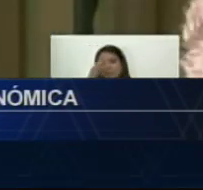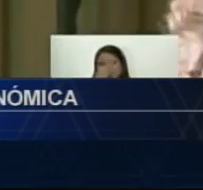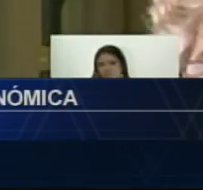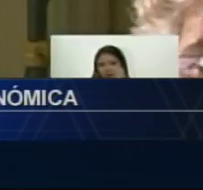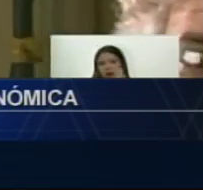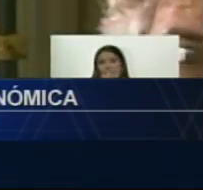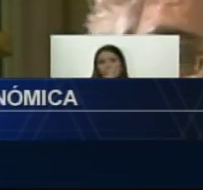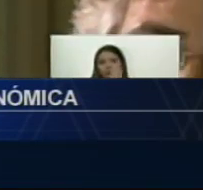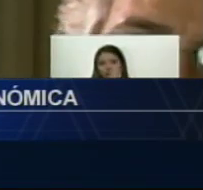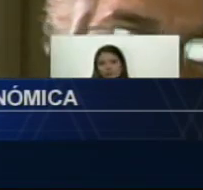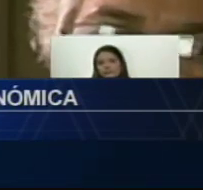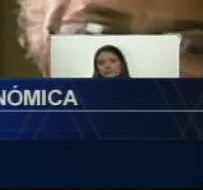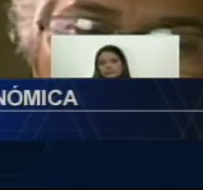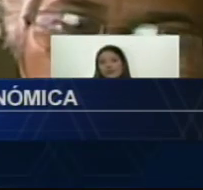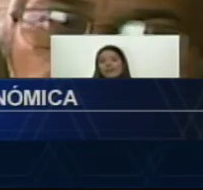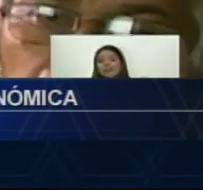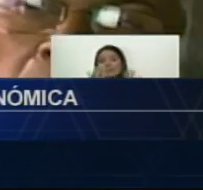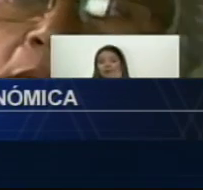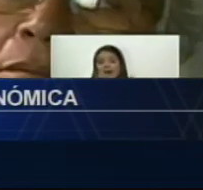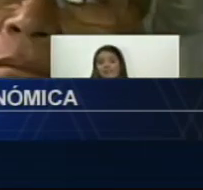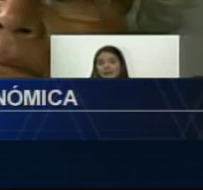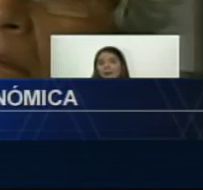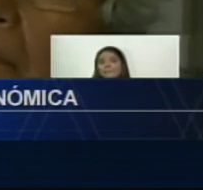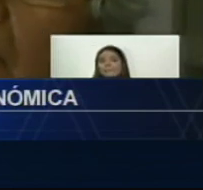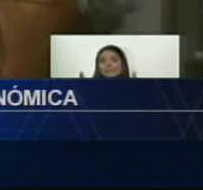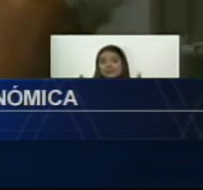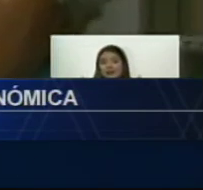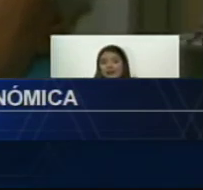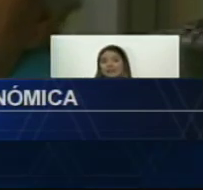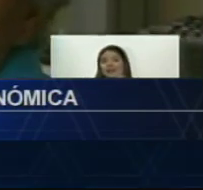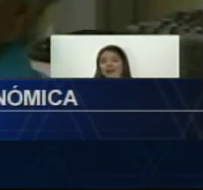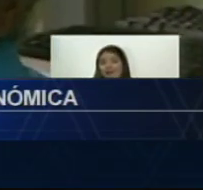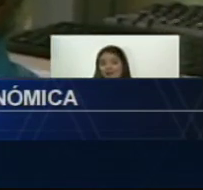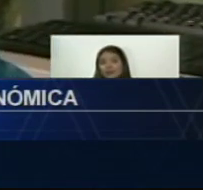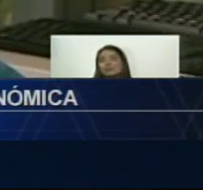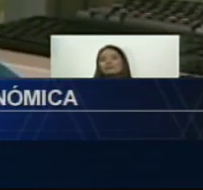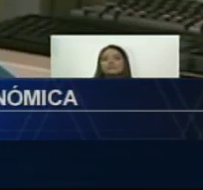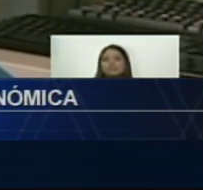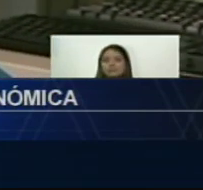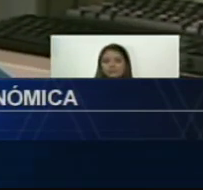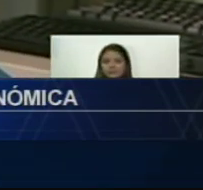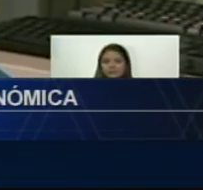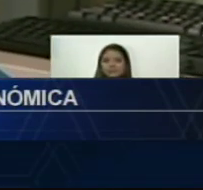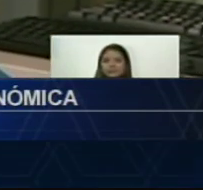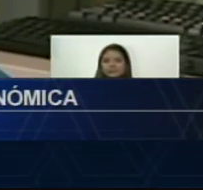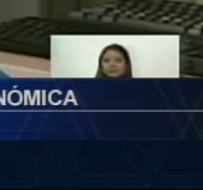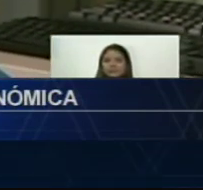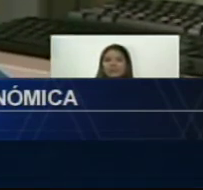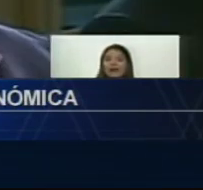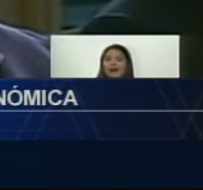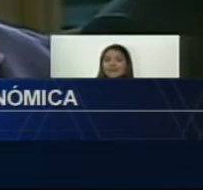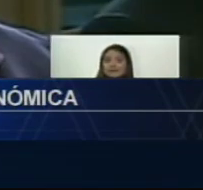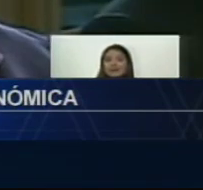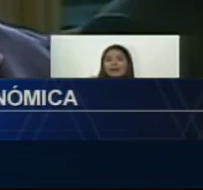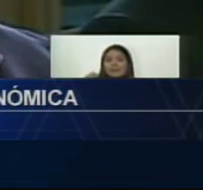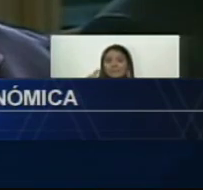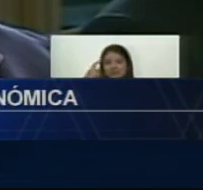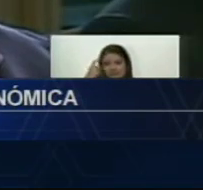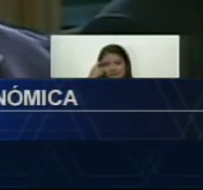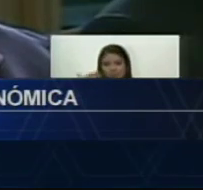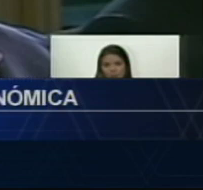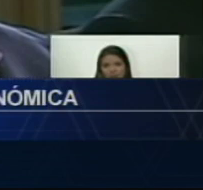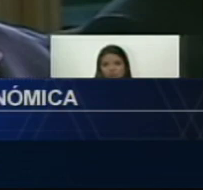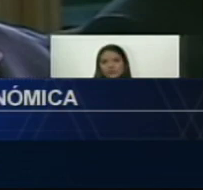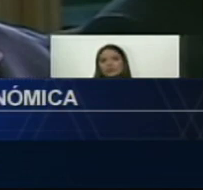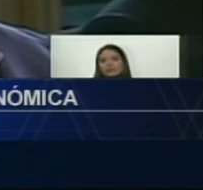Artículo 10. Este decreto entrará en vigencia a partir de su publicación en la Gaceta Oficial de la República Bolivariana de Venezuela,